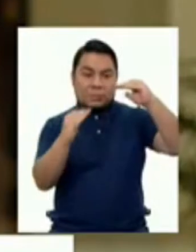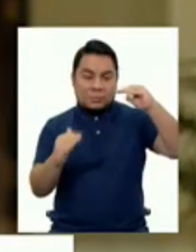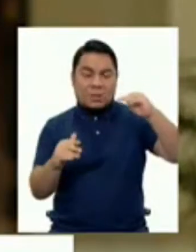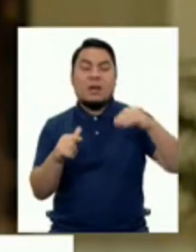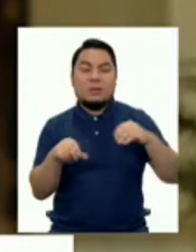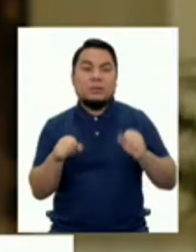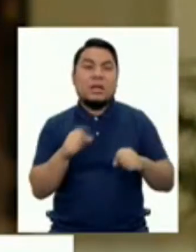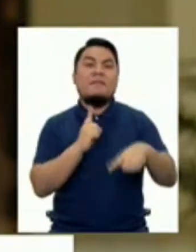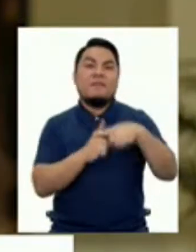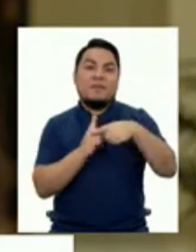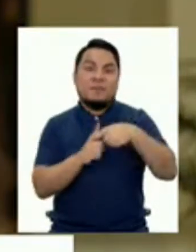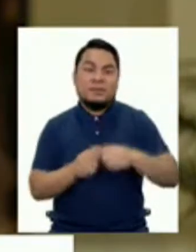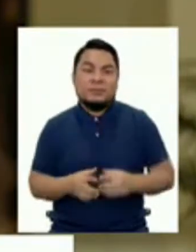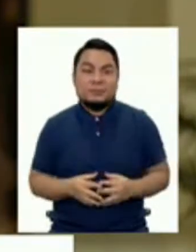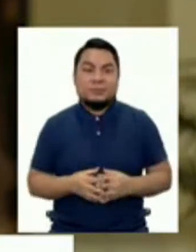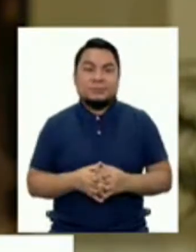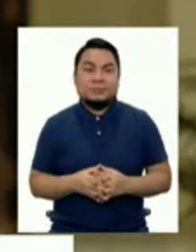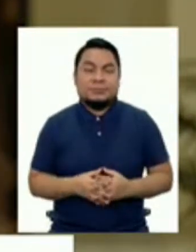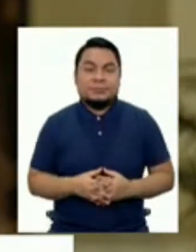favorable.